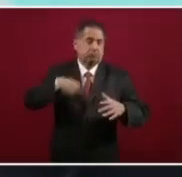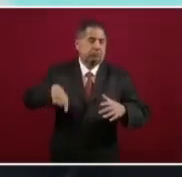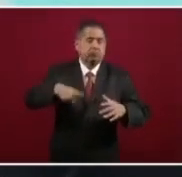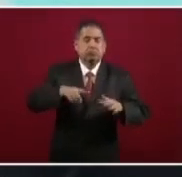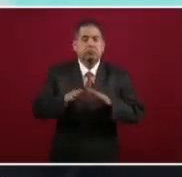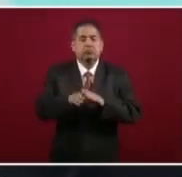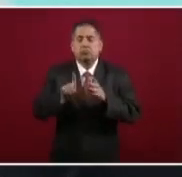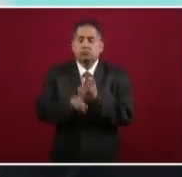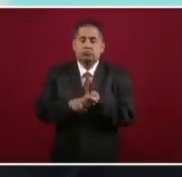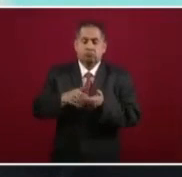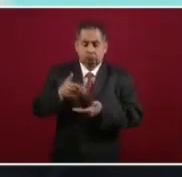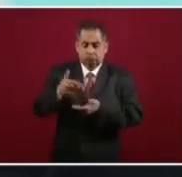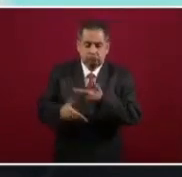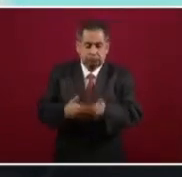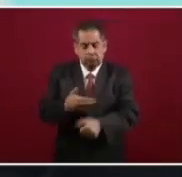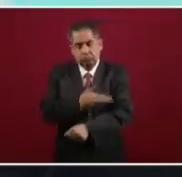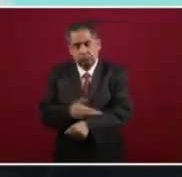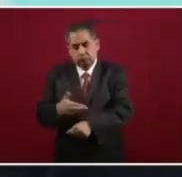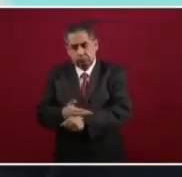los procedimientos